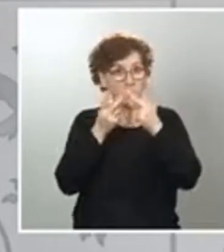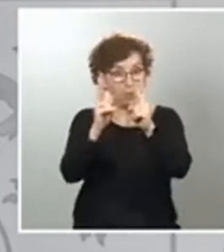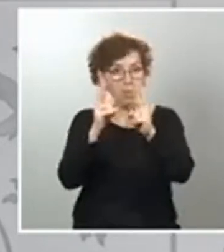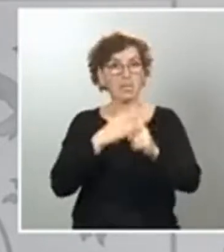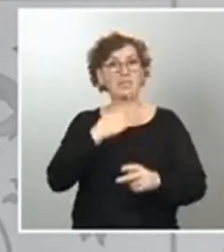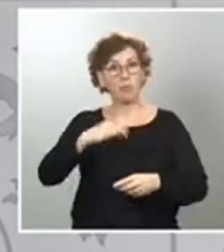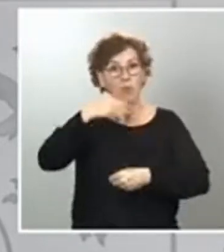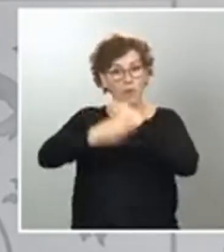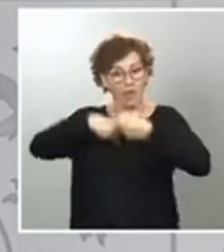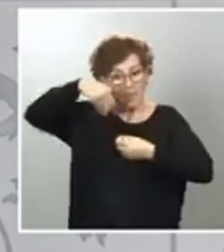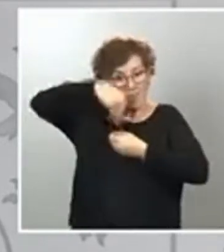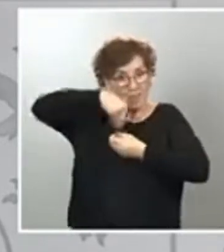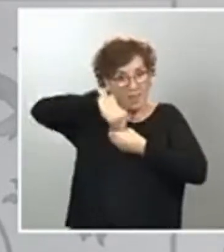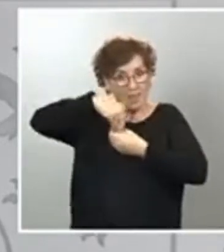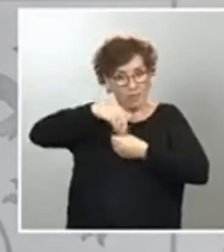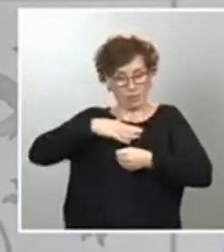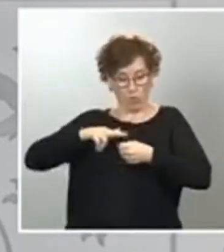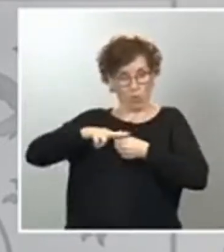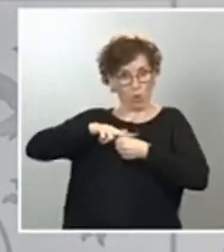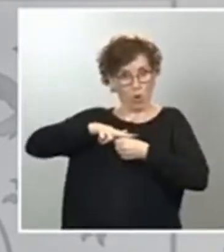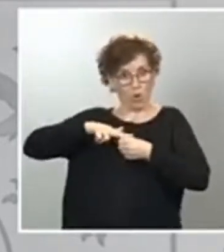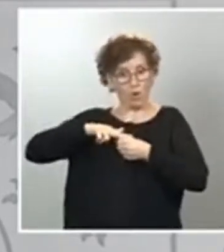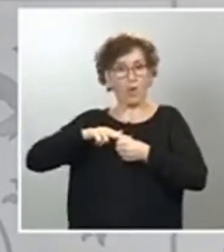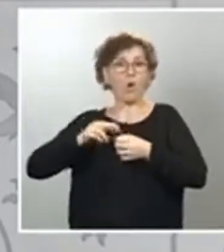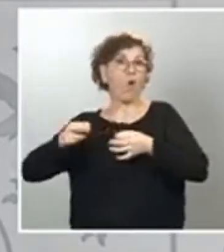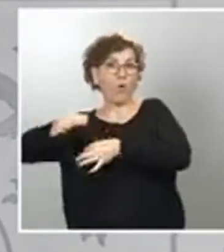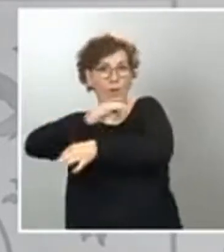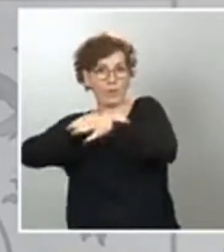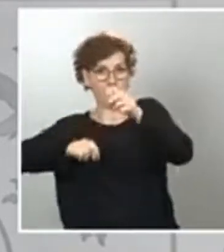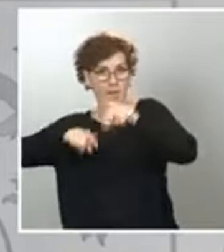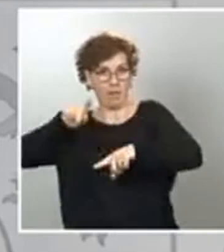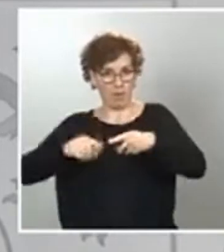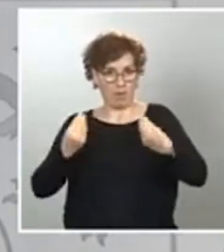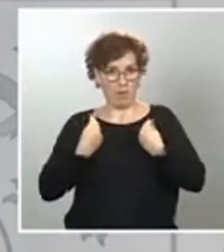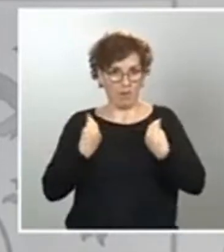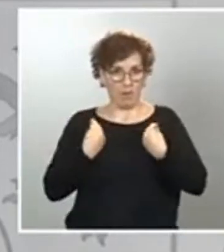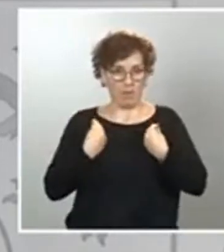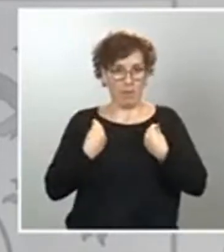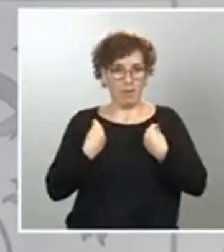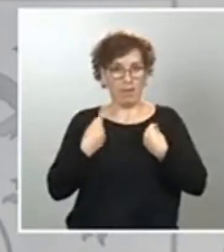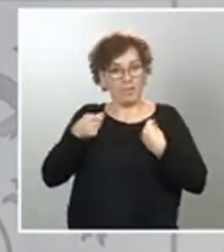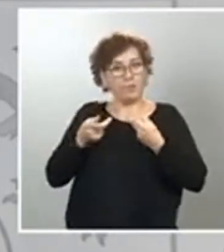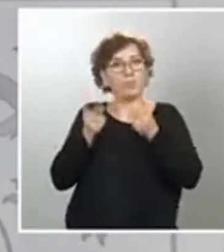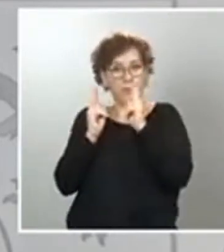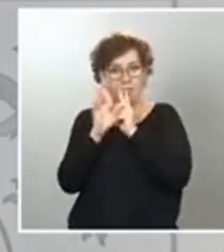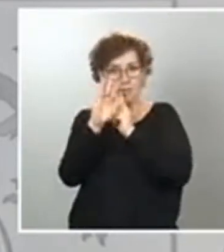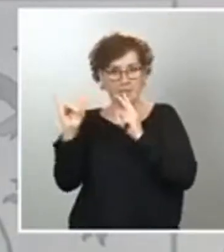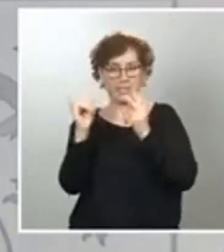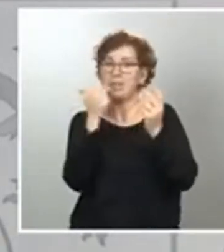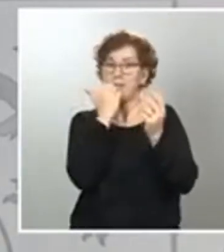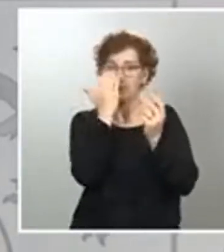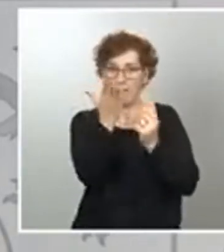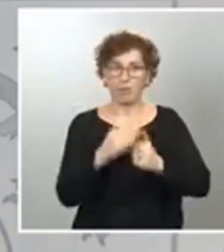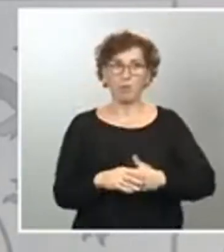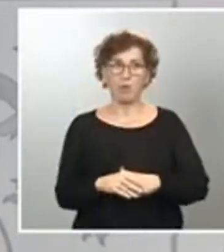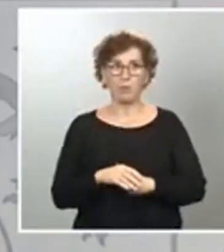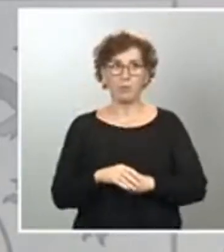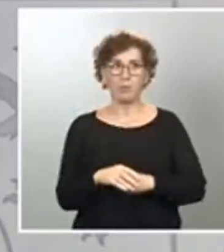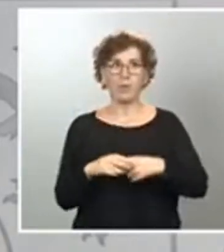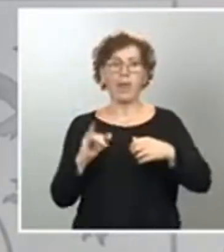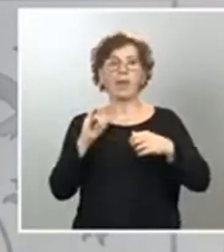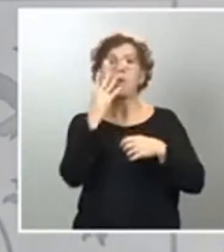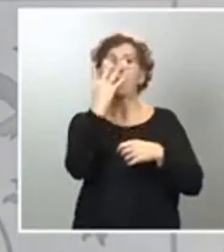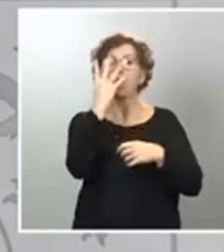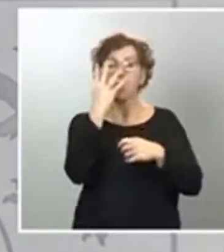provincia o en la isla en la que se viva. En concreto, les anuncio que se han establecido 4 fases a